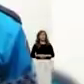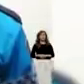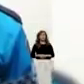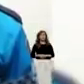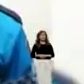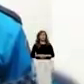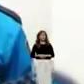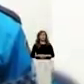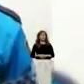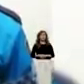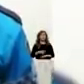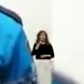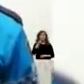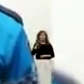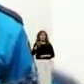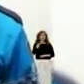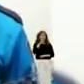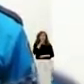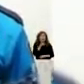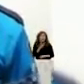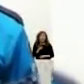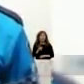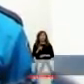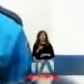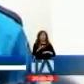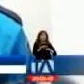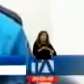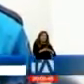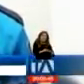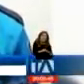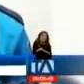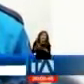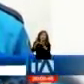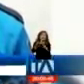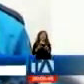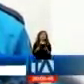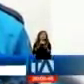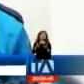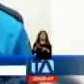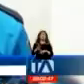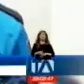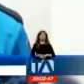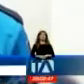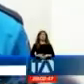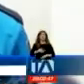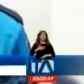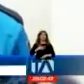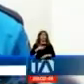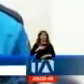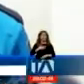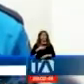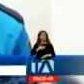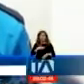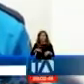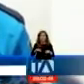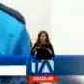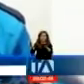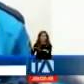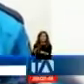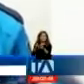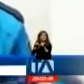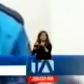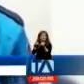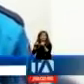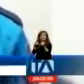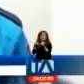Que una persona de la tercera edad es arrastrada por la corriente de la lluvia, en la cual yo me dispongo a socorrer al